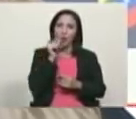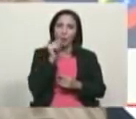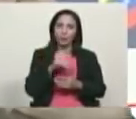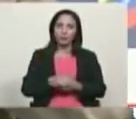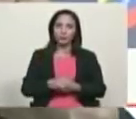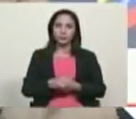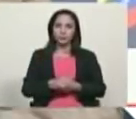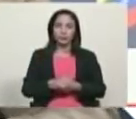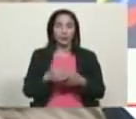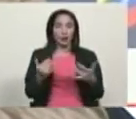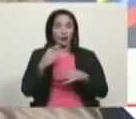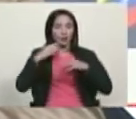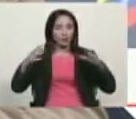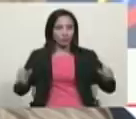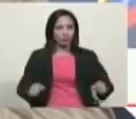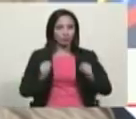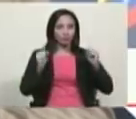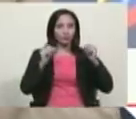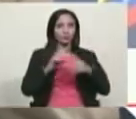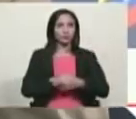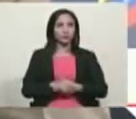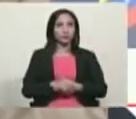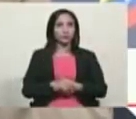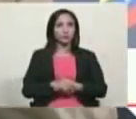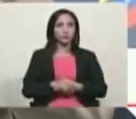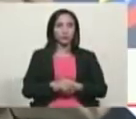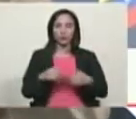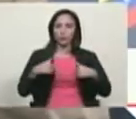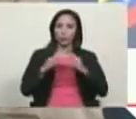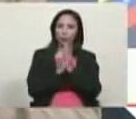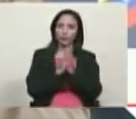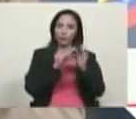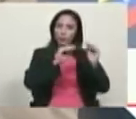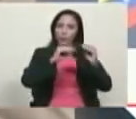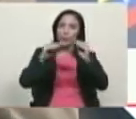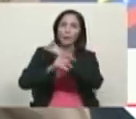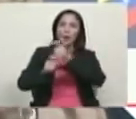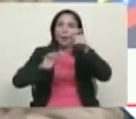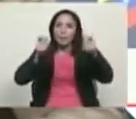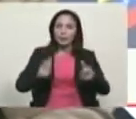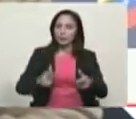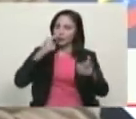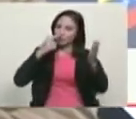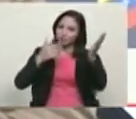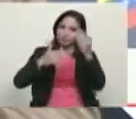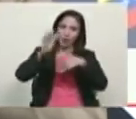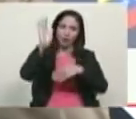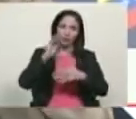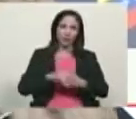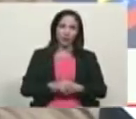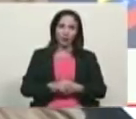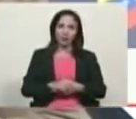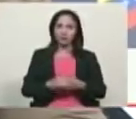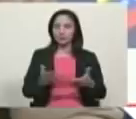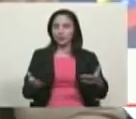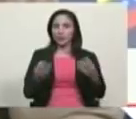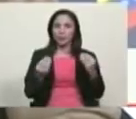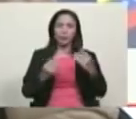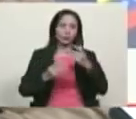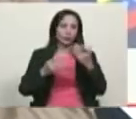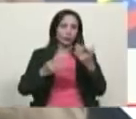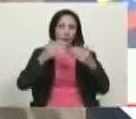Se está levantando una ola. Y yo le pido a todas las personas decentes, más allá, mucho más